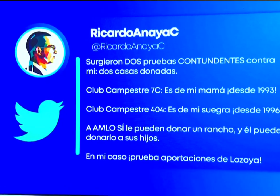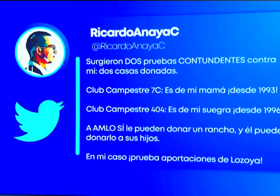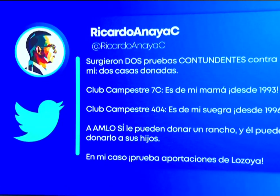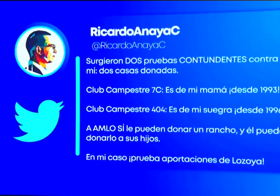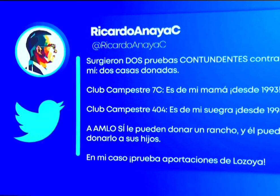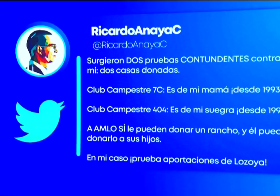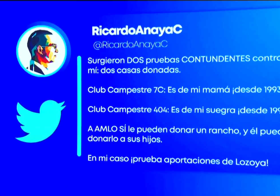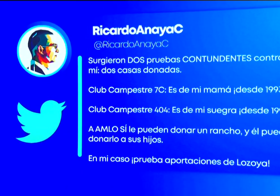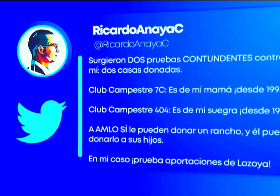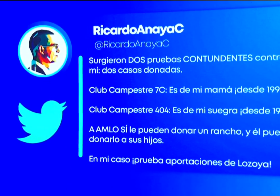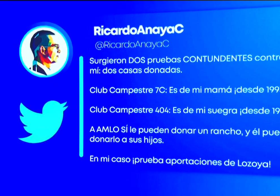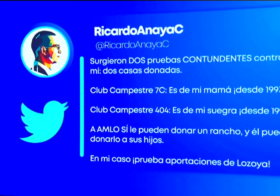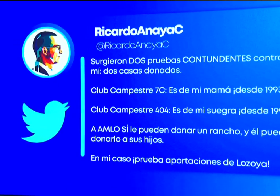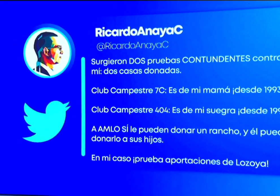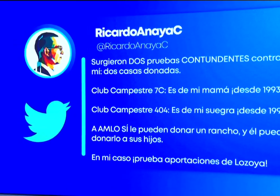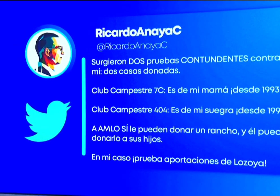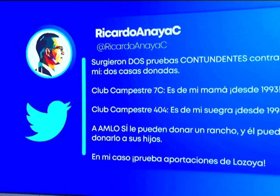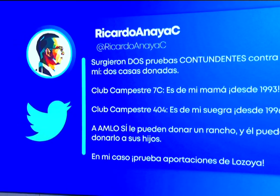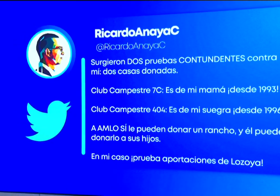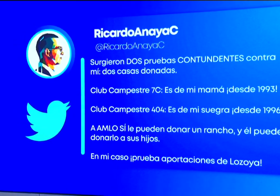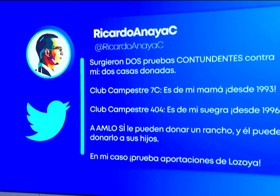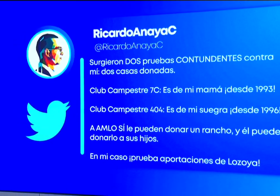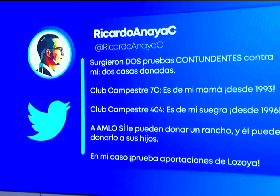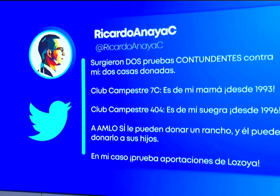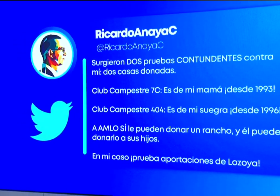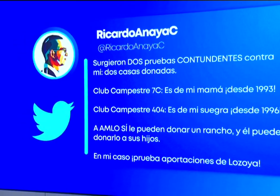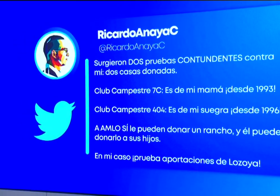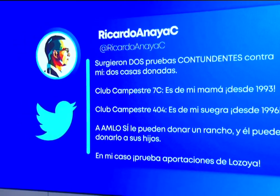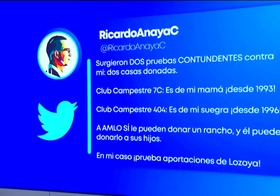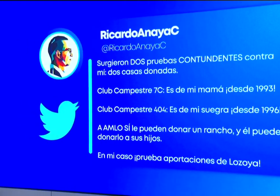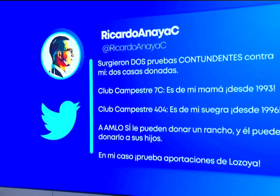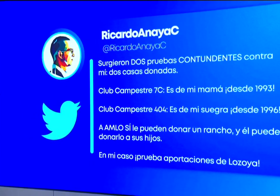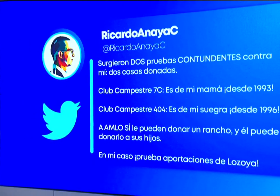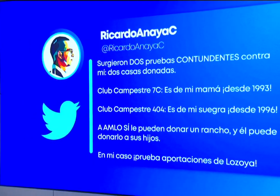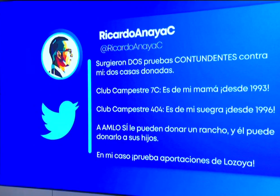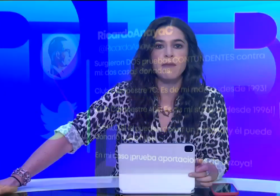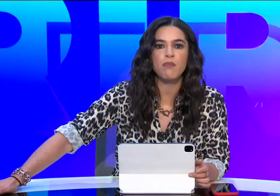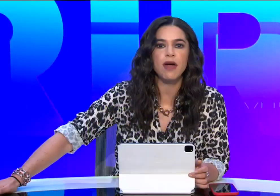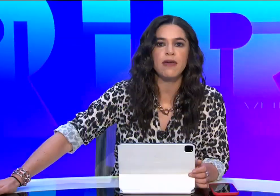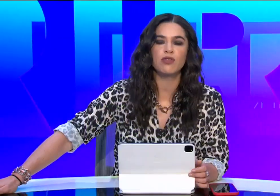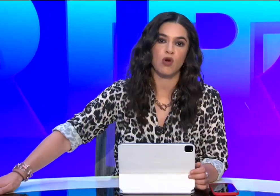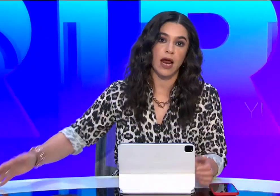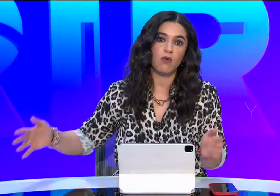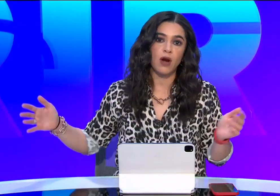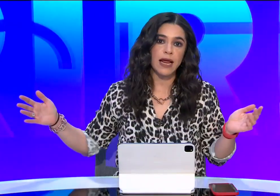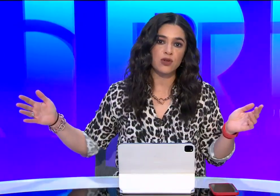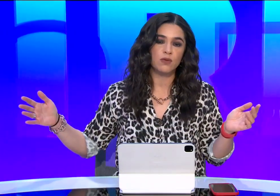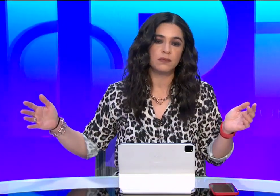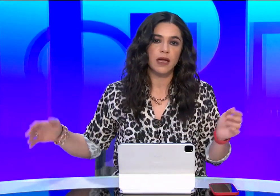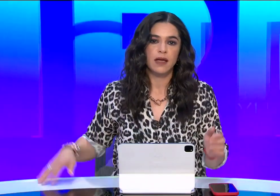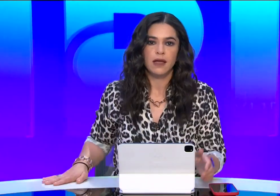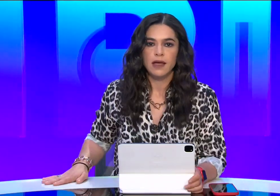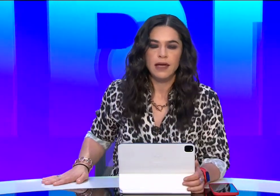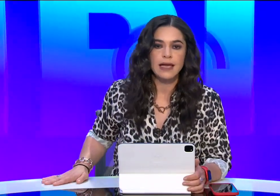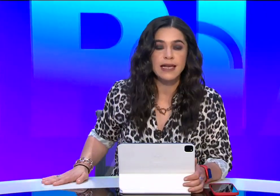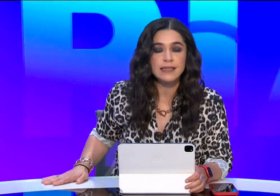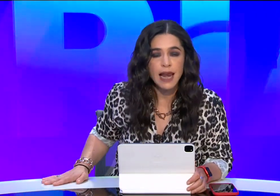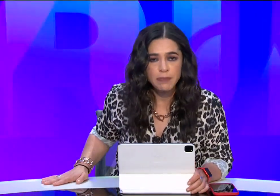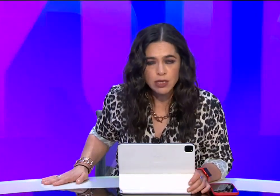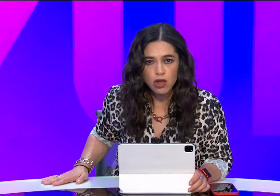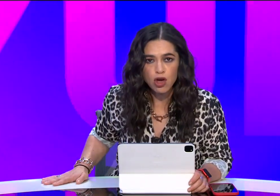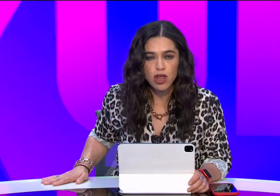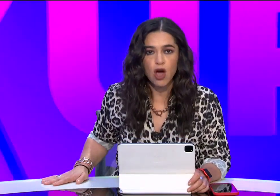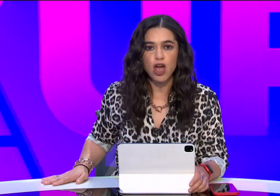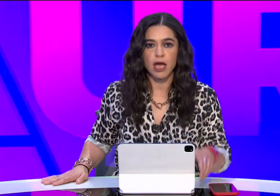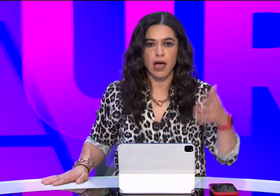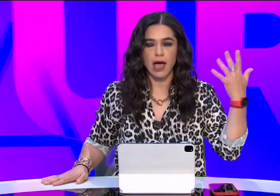de su mamá y de su suegra recriminó que a lópez obrador si le pueden donar un rancho y así está